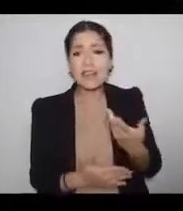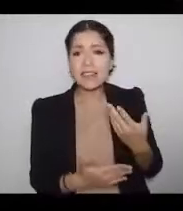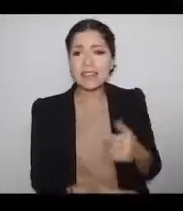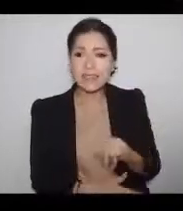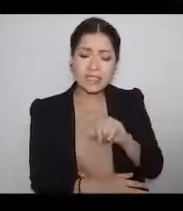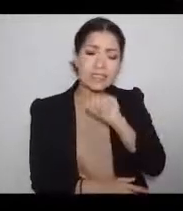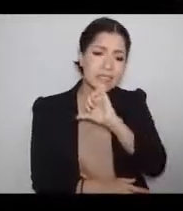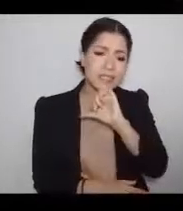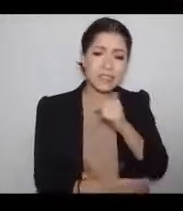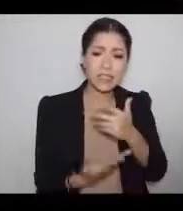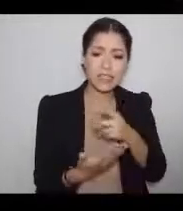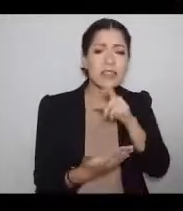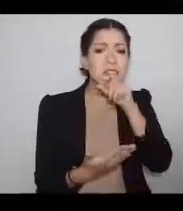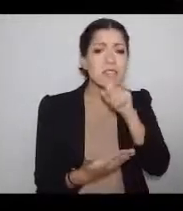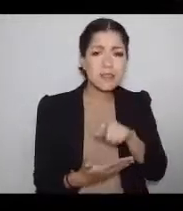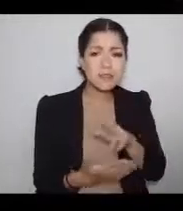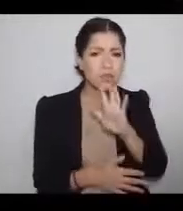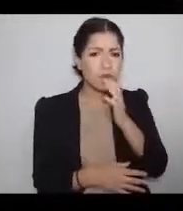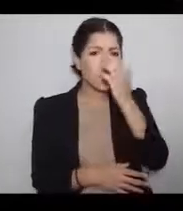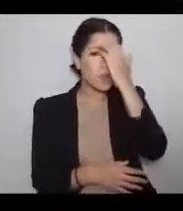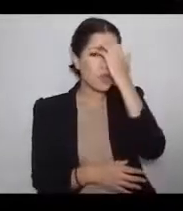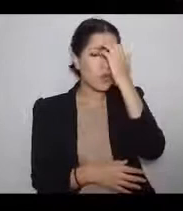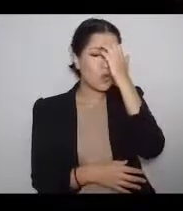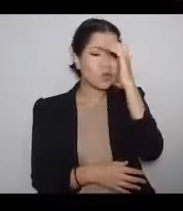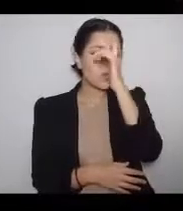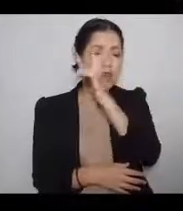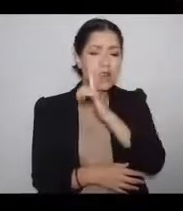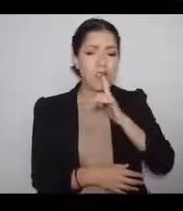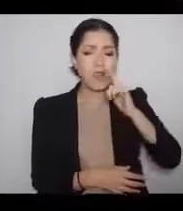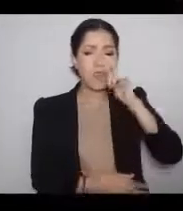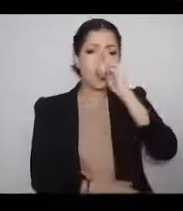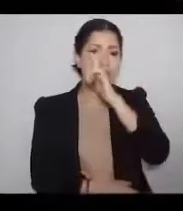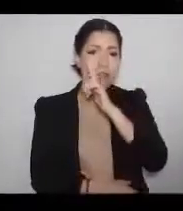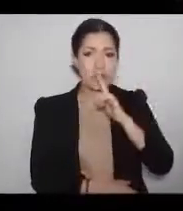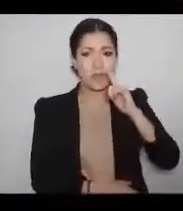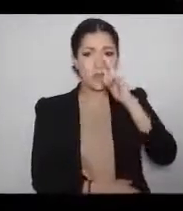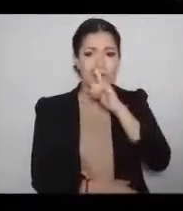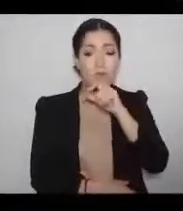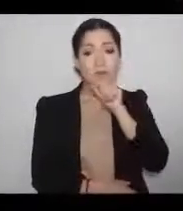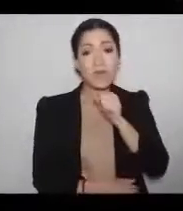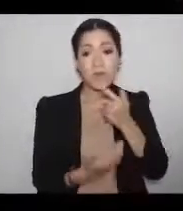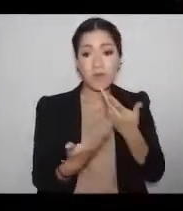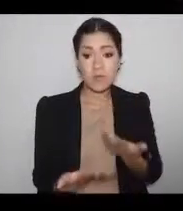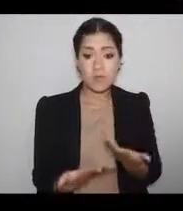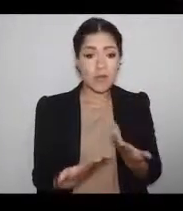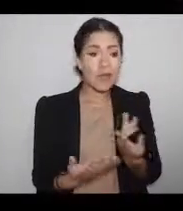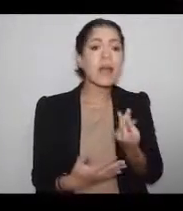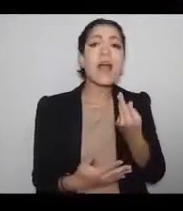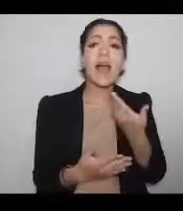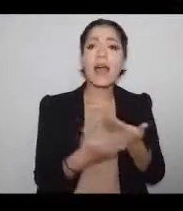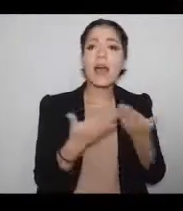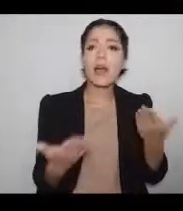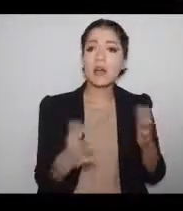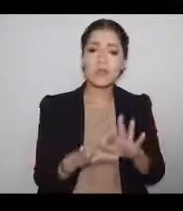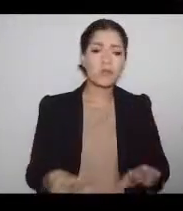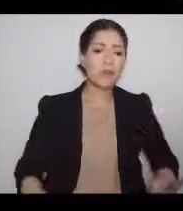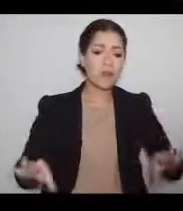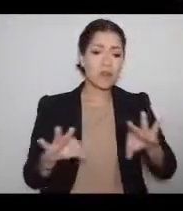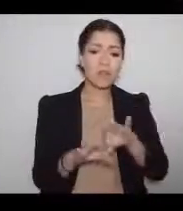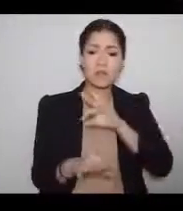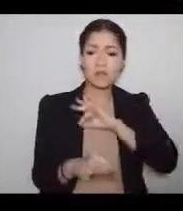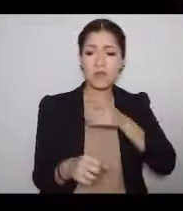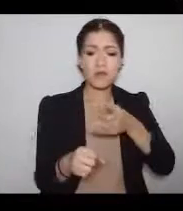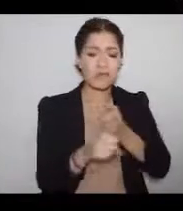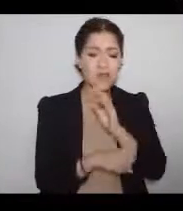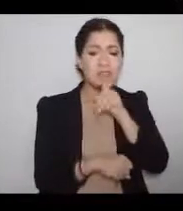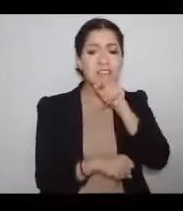Leipzig. Conozco esa lengua en la que no hay mayor refinamiento que el insulto ni mayor ingenio que los chistes